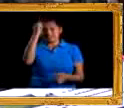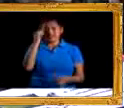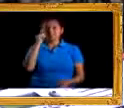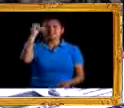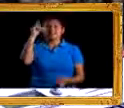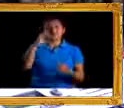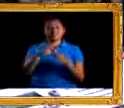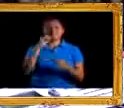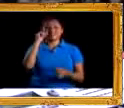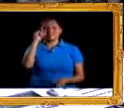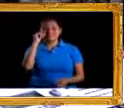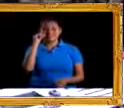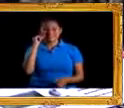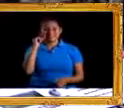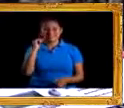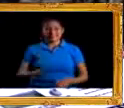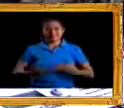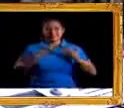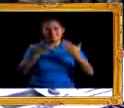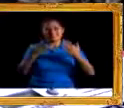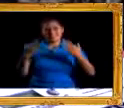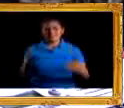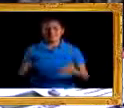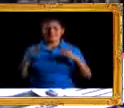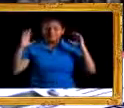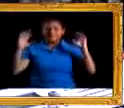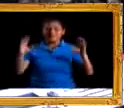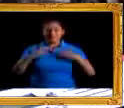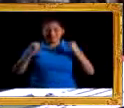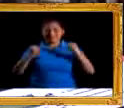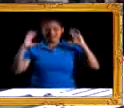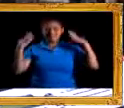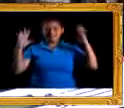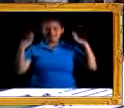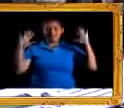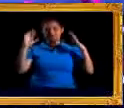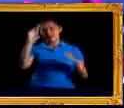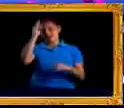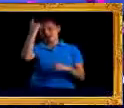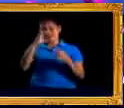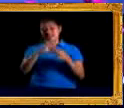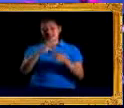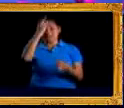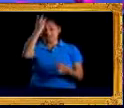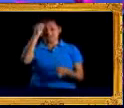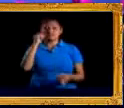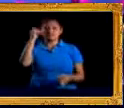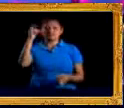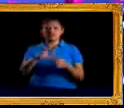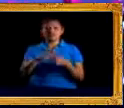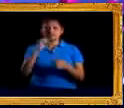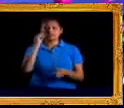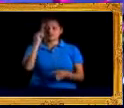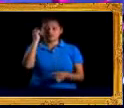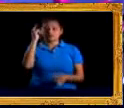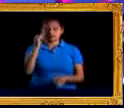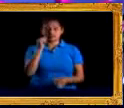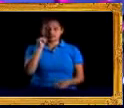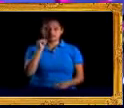y Señor de Señores. Dele fuerte el aplauso al Rey de Reyes y Señor de Señores.